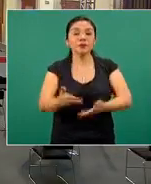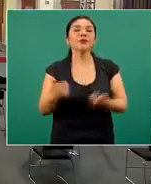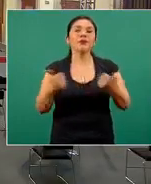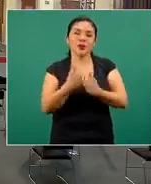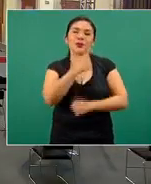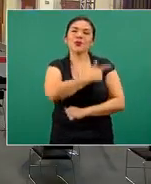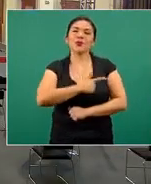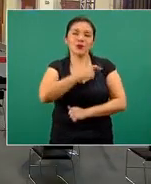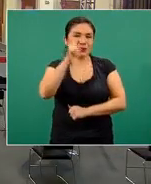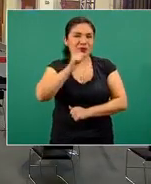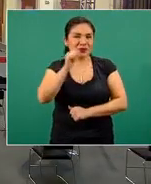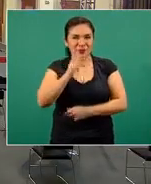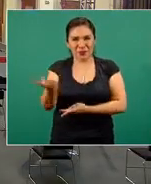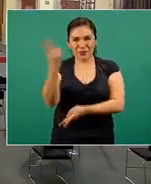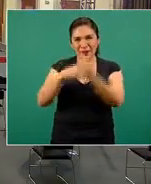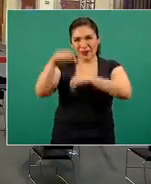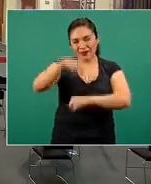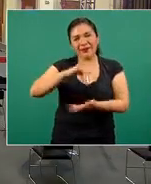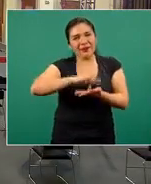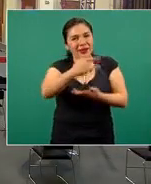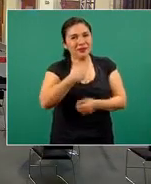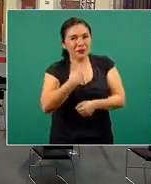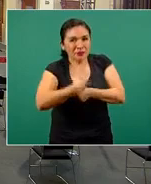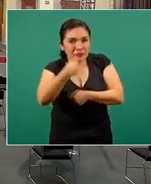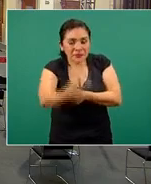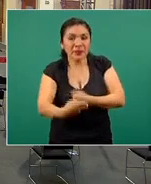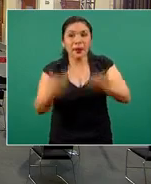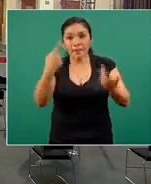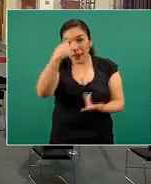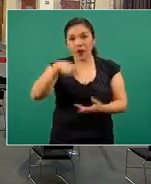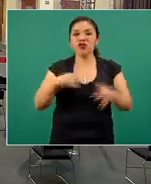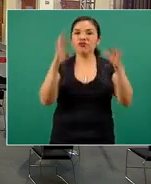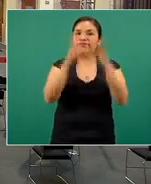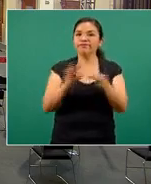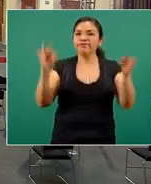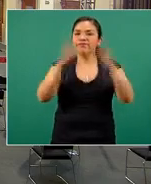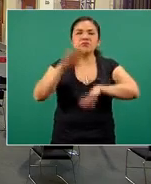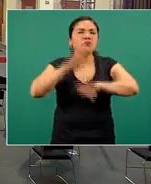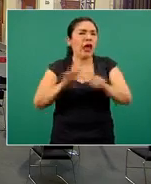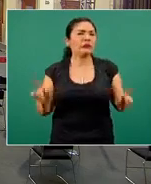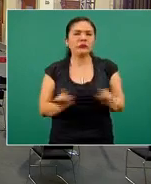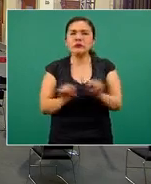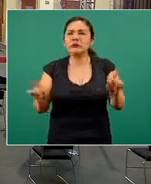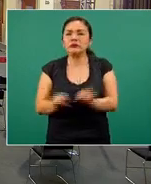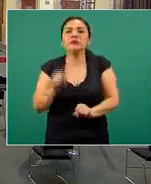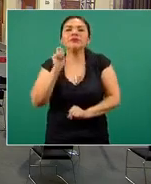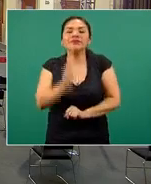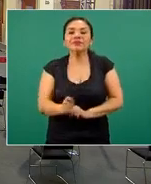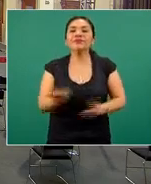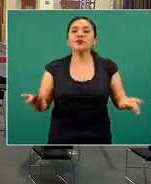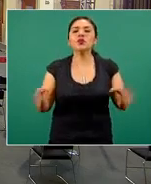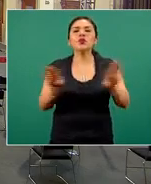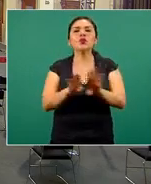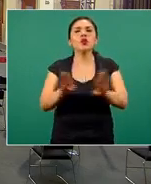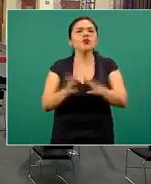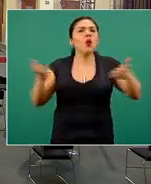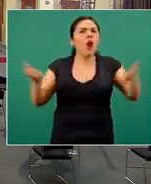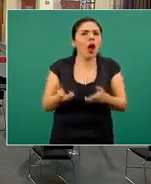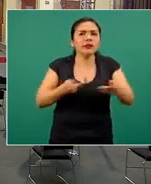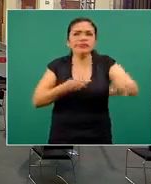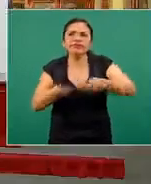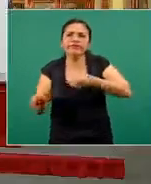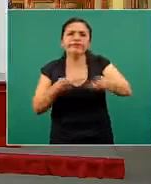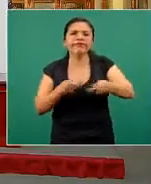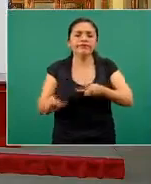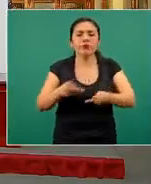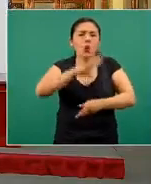gusto estar acá, agradezco la invitación y poder exponer de manera muy sintética cómo se ha venido trabajando